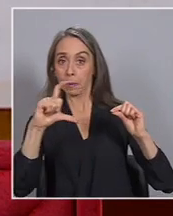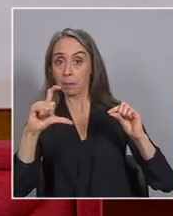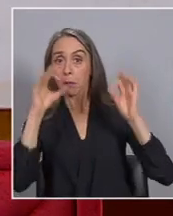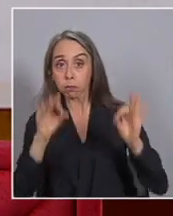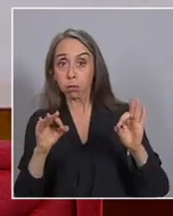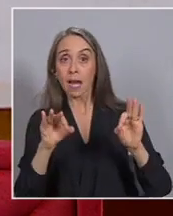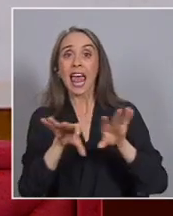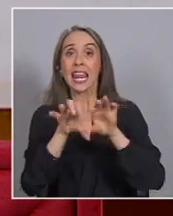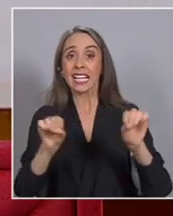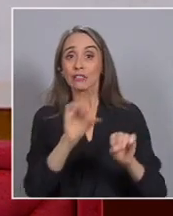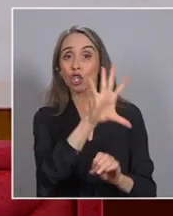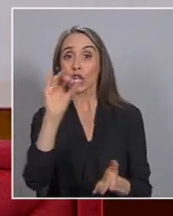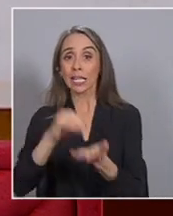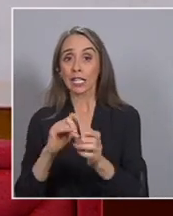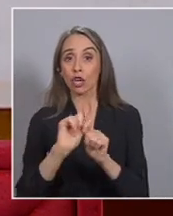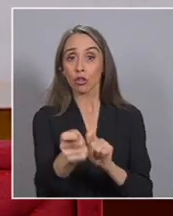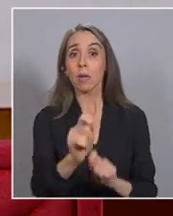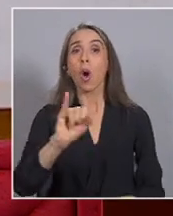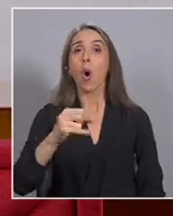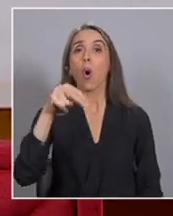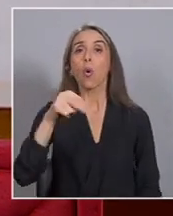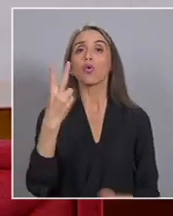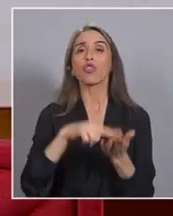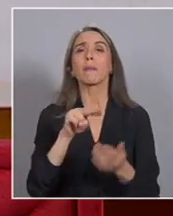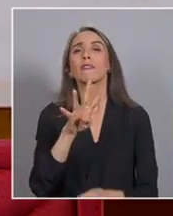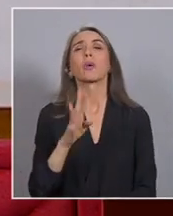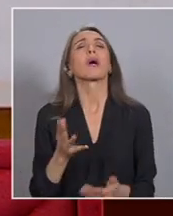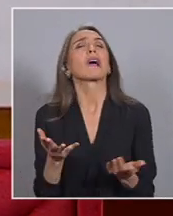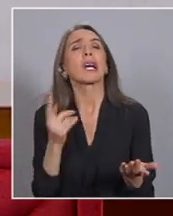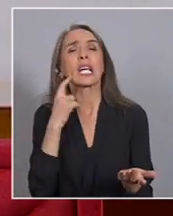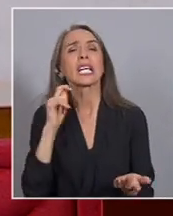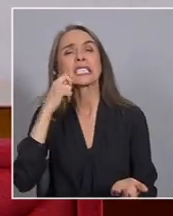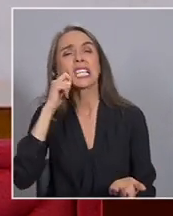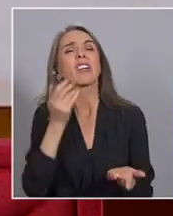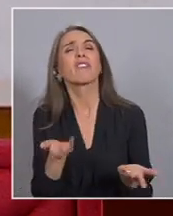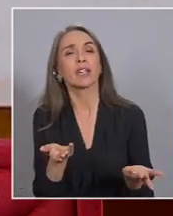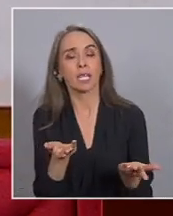en julio del 2024. ¿Qué significa esto?